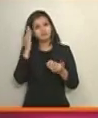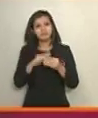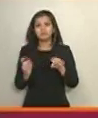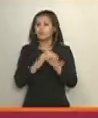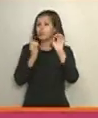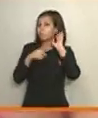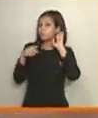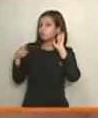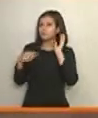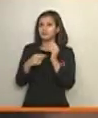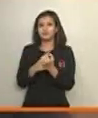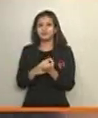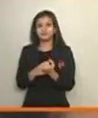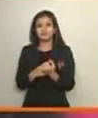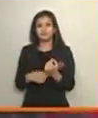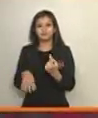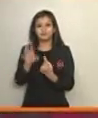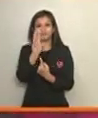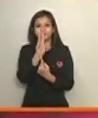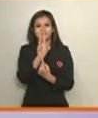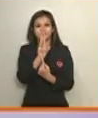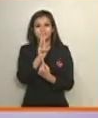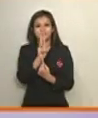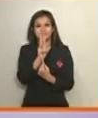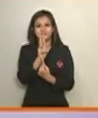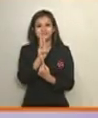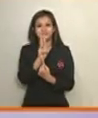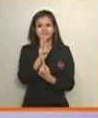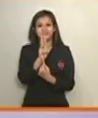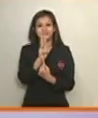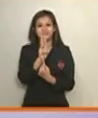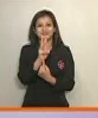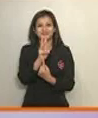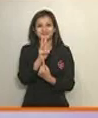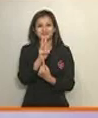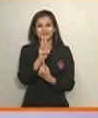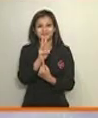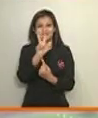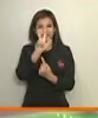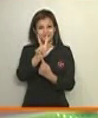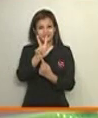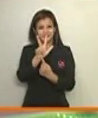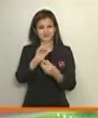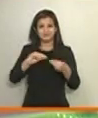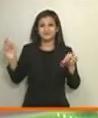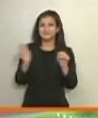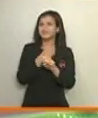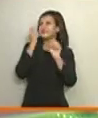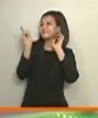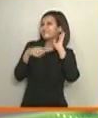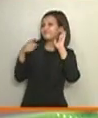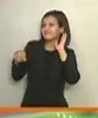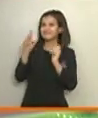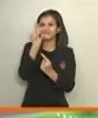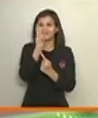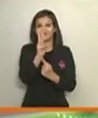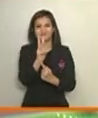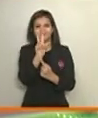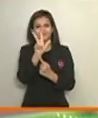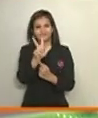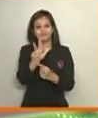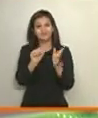primer dígito, este es el 6. Segundo dígito, suerte, porque este es el 3. El número ganador para la diaria es